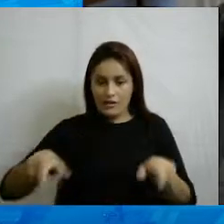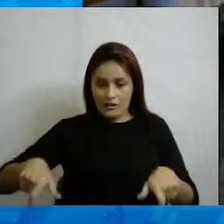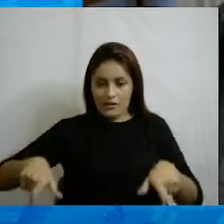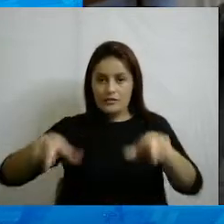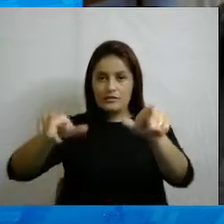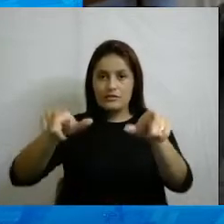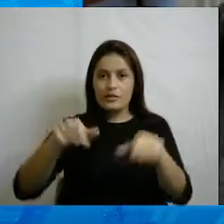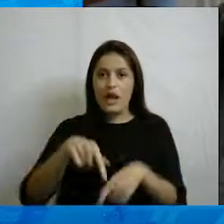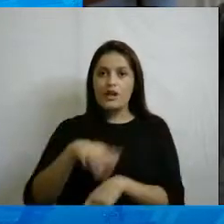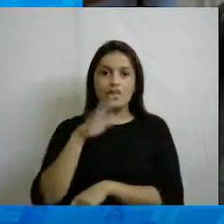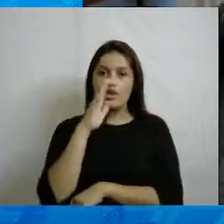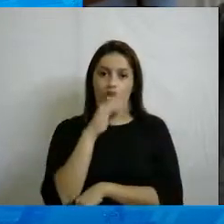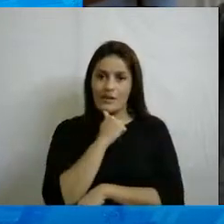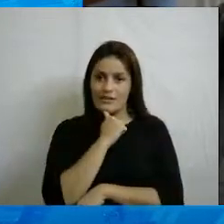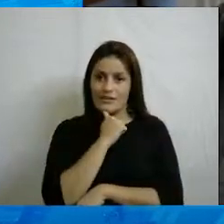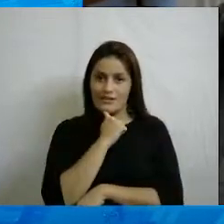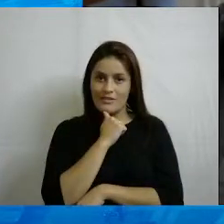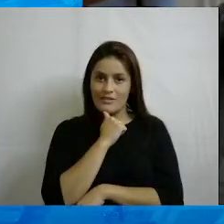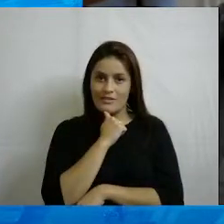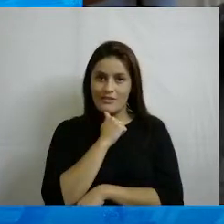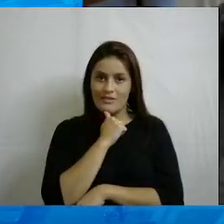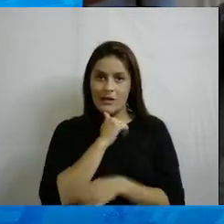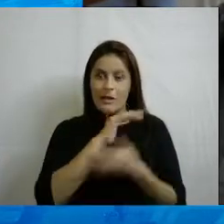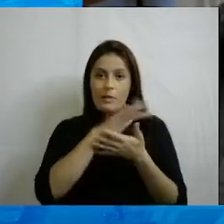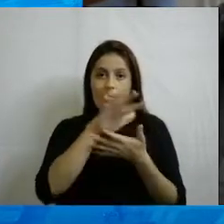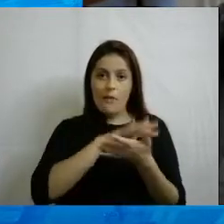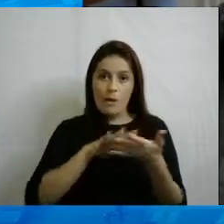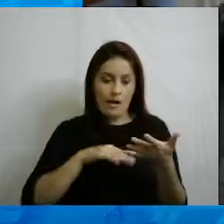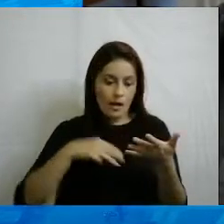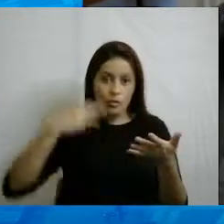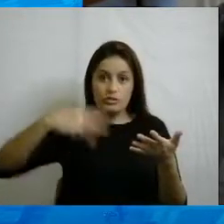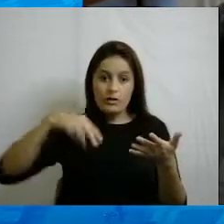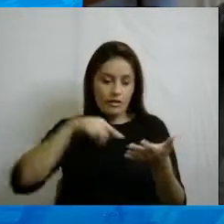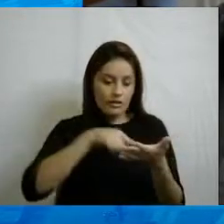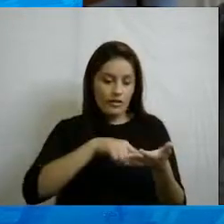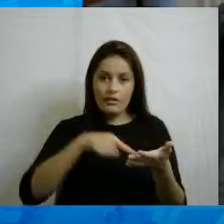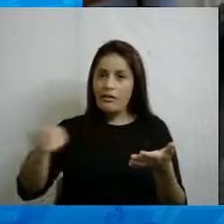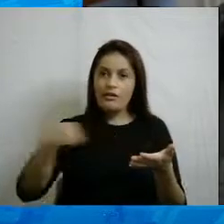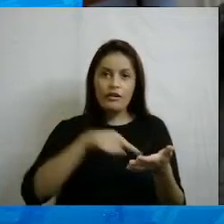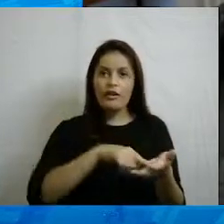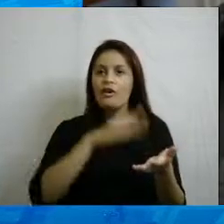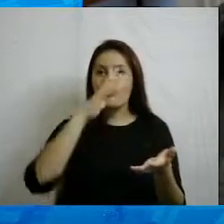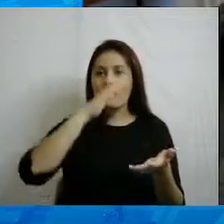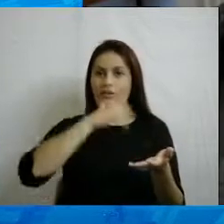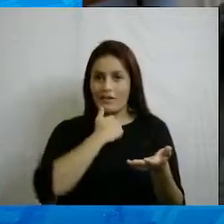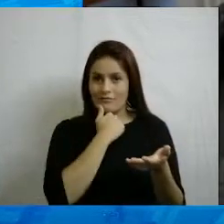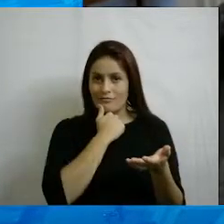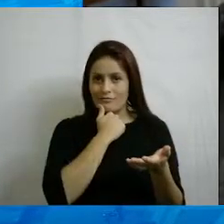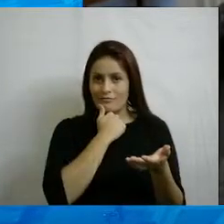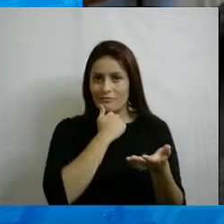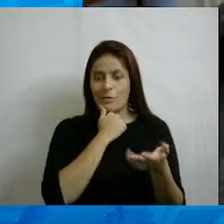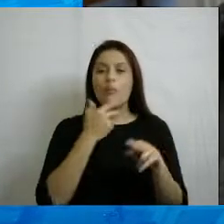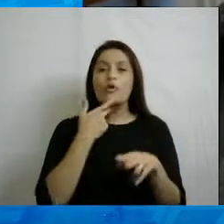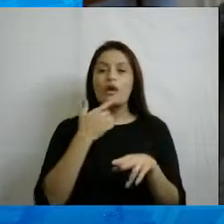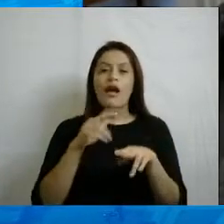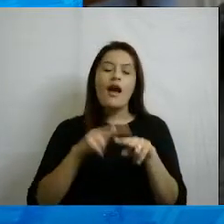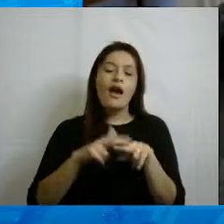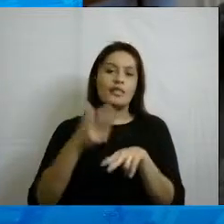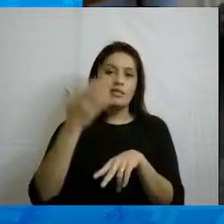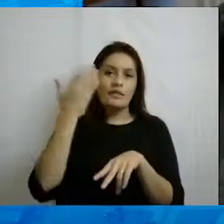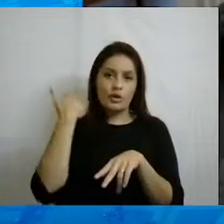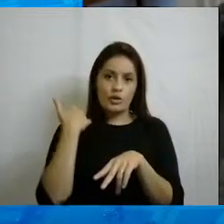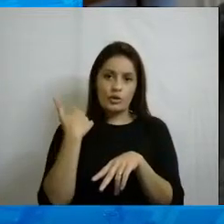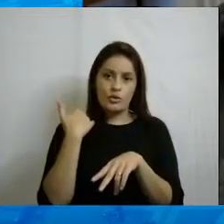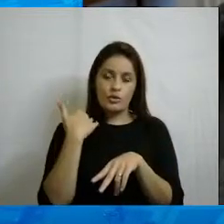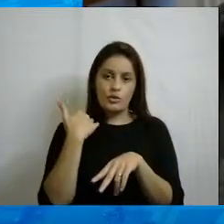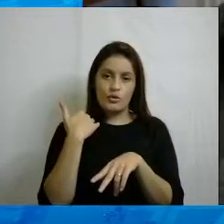ese pasaje no se encontraba en el mapa de la municipalidad, ya por ser muy antiguo. Ese pasaje se